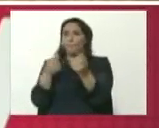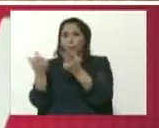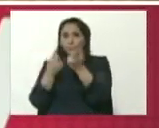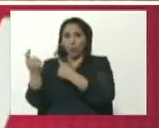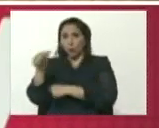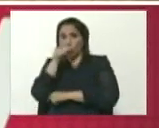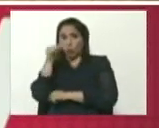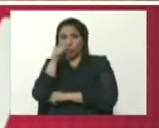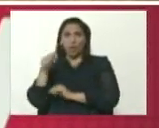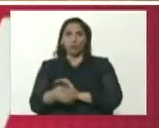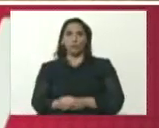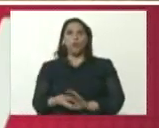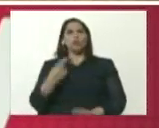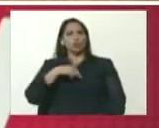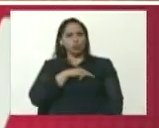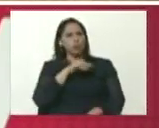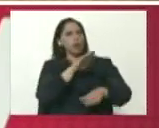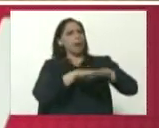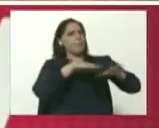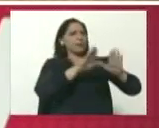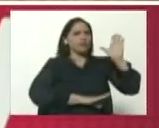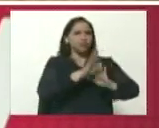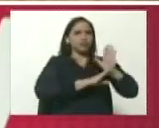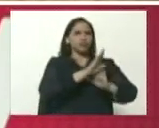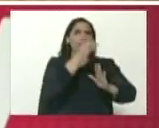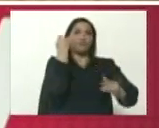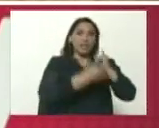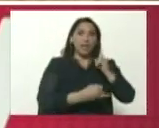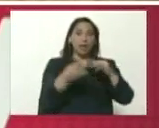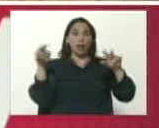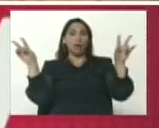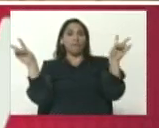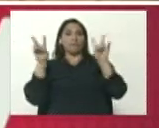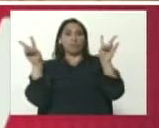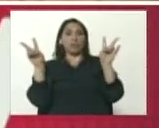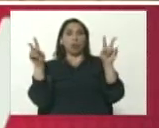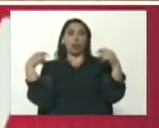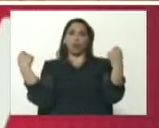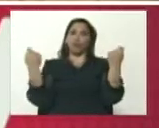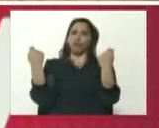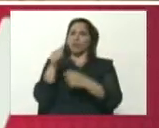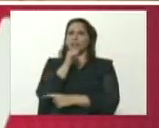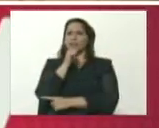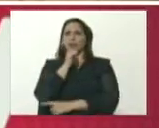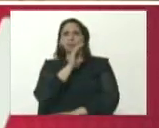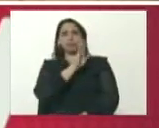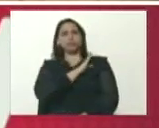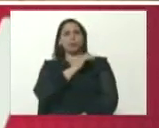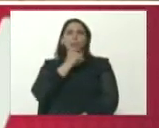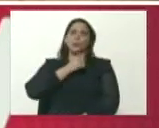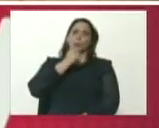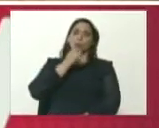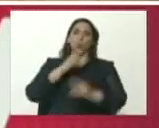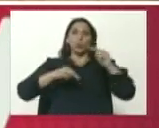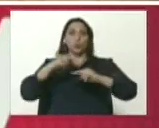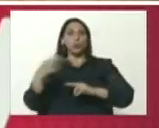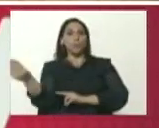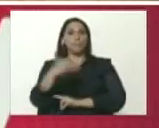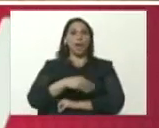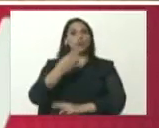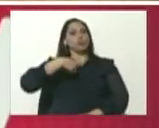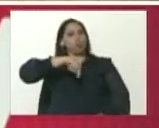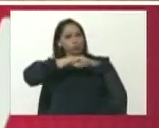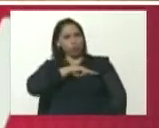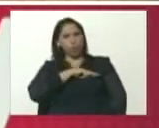que sigan y nosotros avancemos, que al final la victoria va a ser de quien persevere y construya más, y